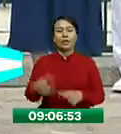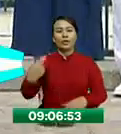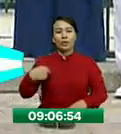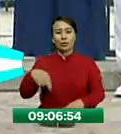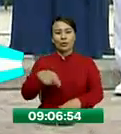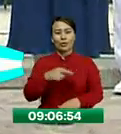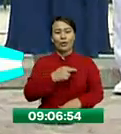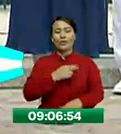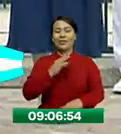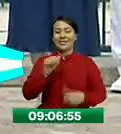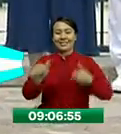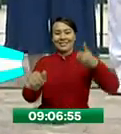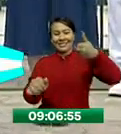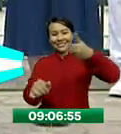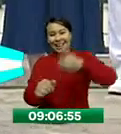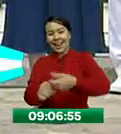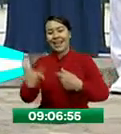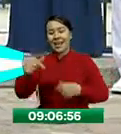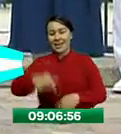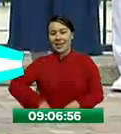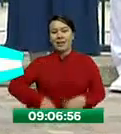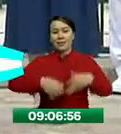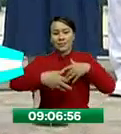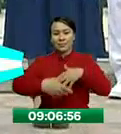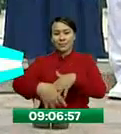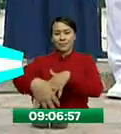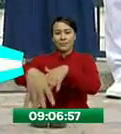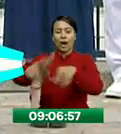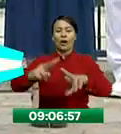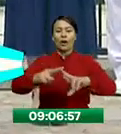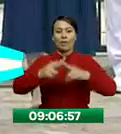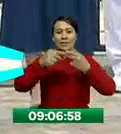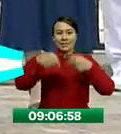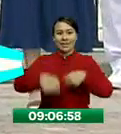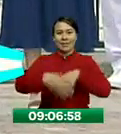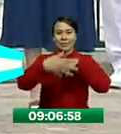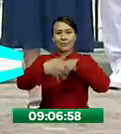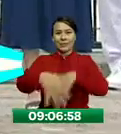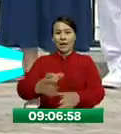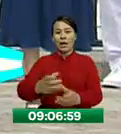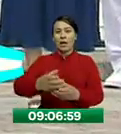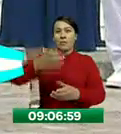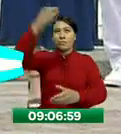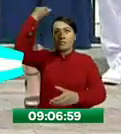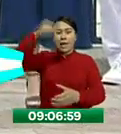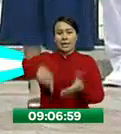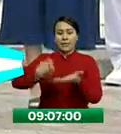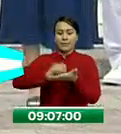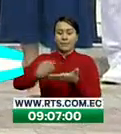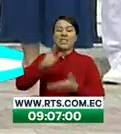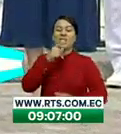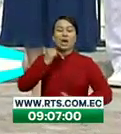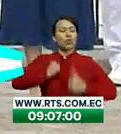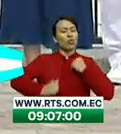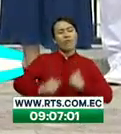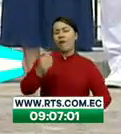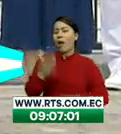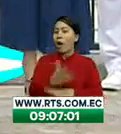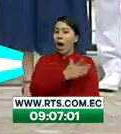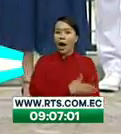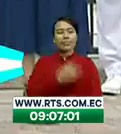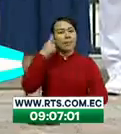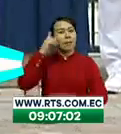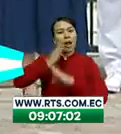al bicentenario y aquí este pregón se inicia al pie de la columna de los próceres en la Plaza del Centenario